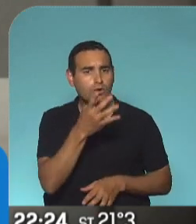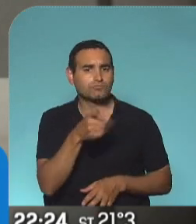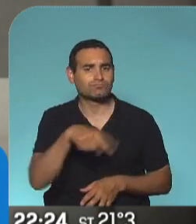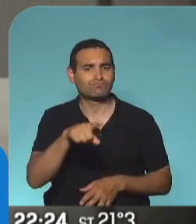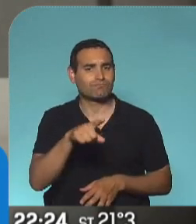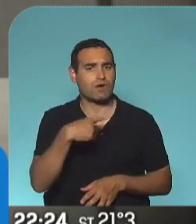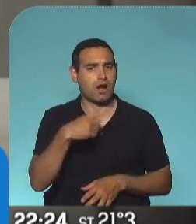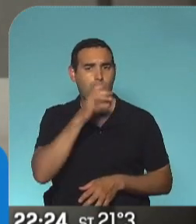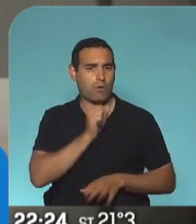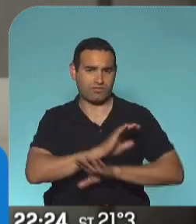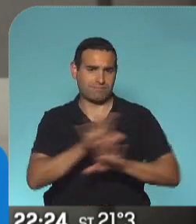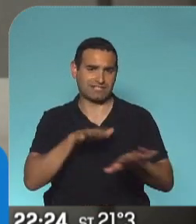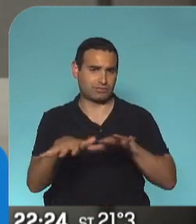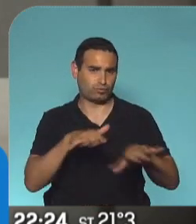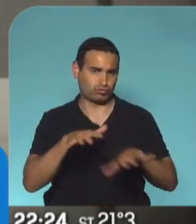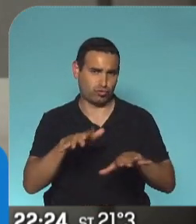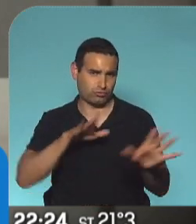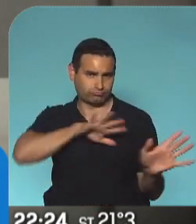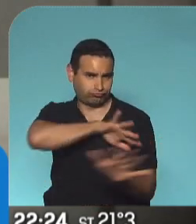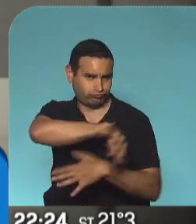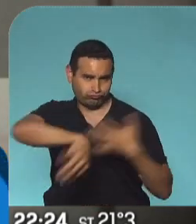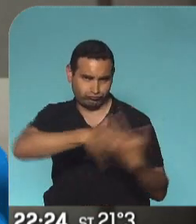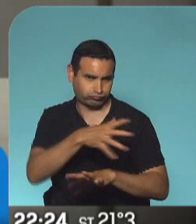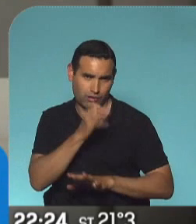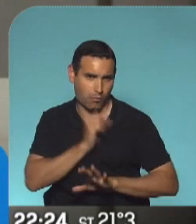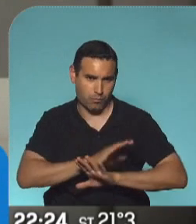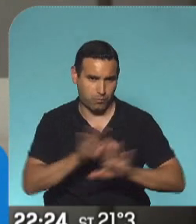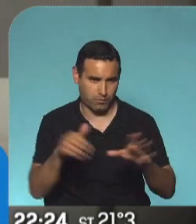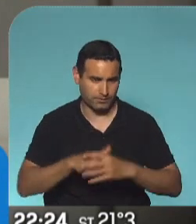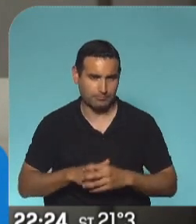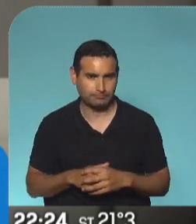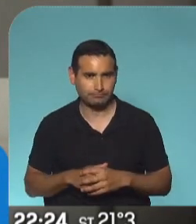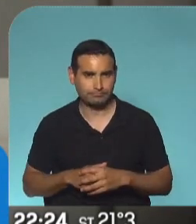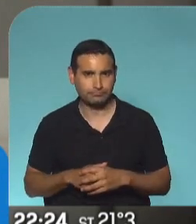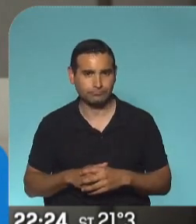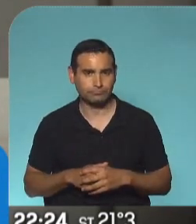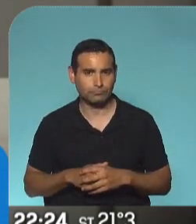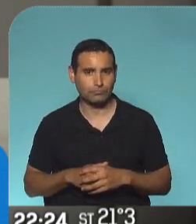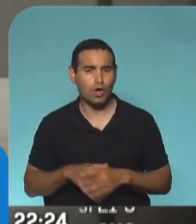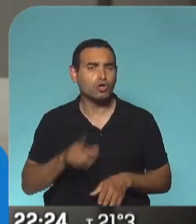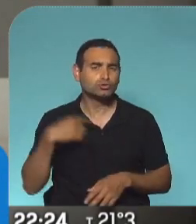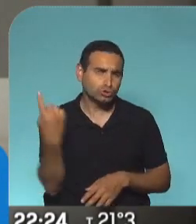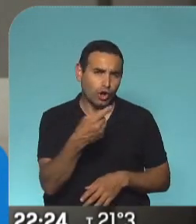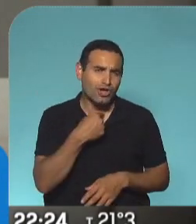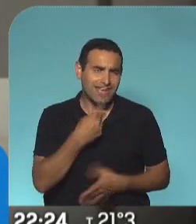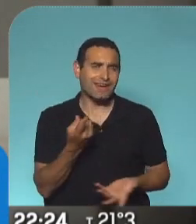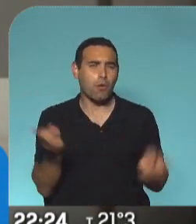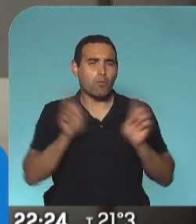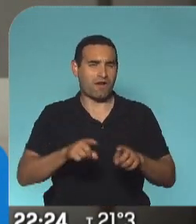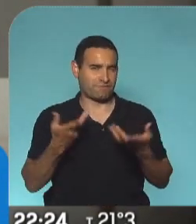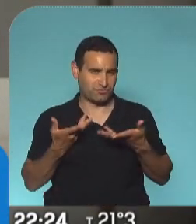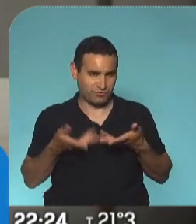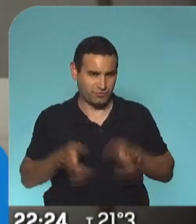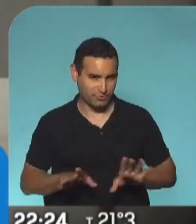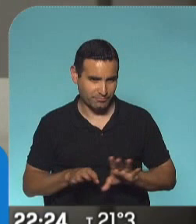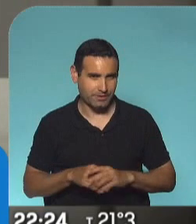could no longer tolerate this chaotic situation. Everybody wants to go back to